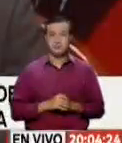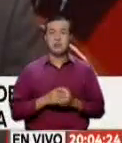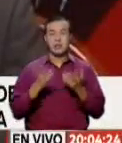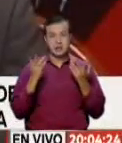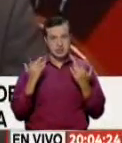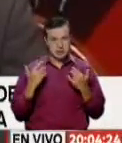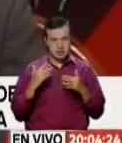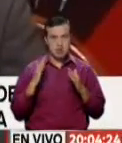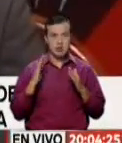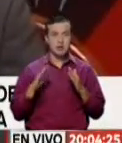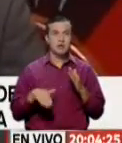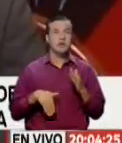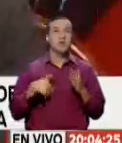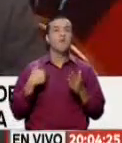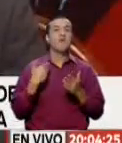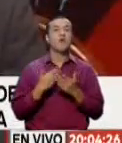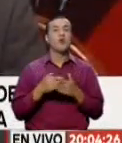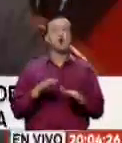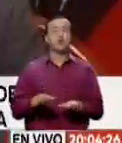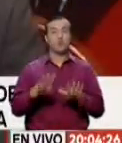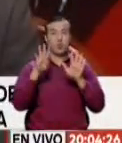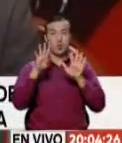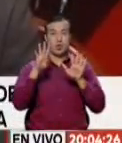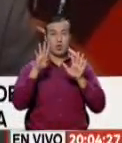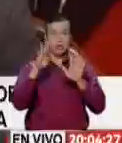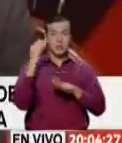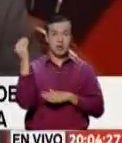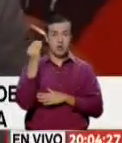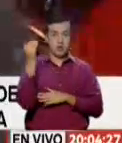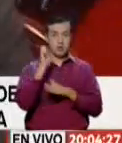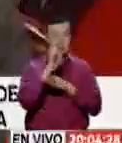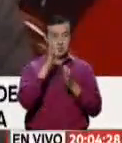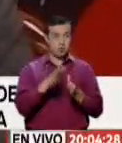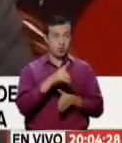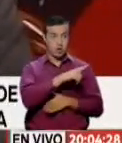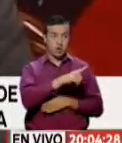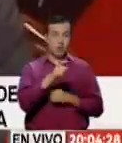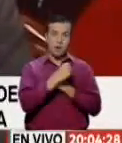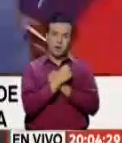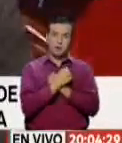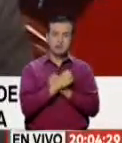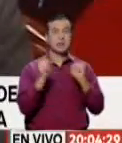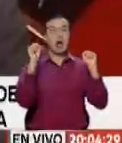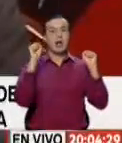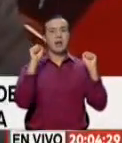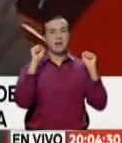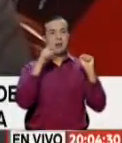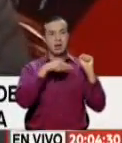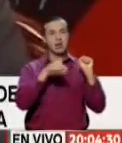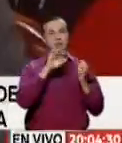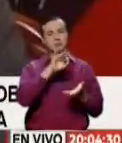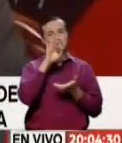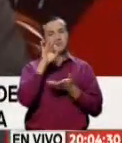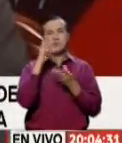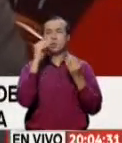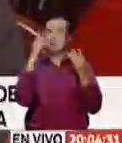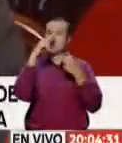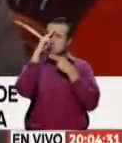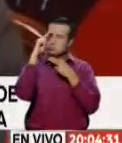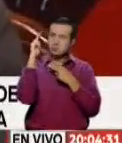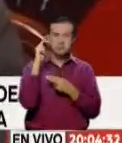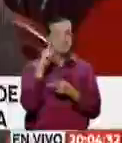Estuvimos también con los 9 cadetes sobrevivientes, jóvenes ecuatorianos ejemplares que nos representan a mucha